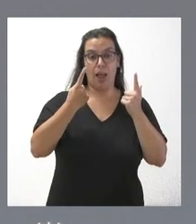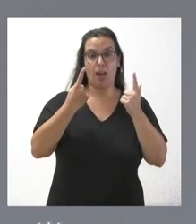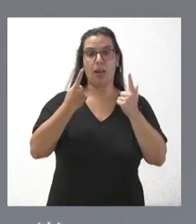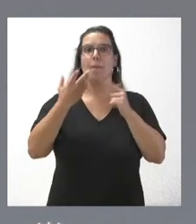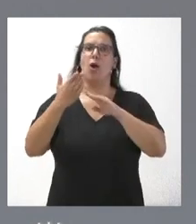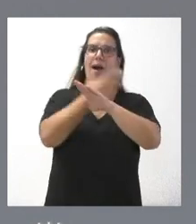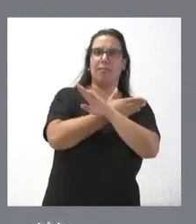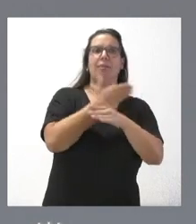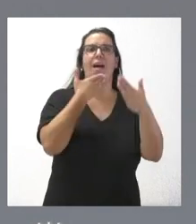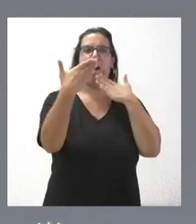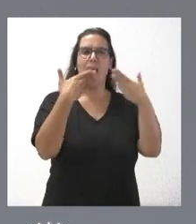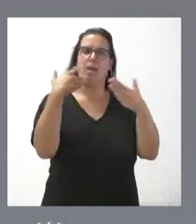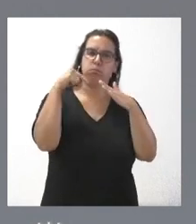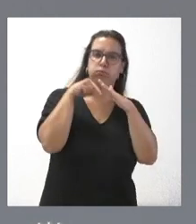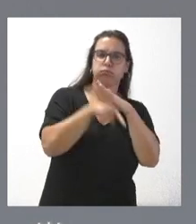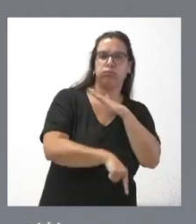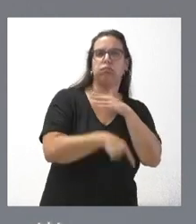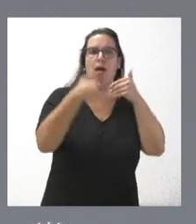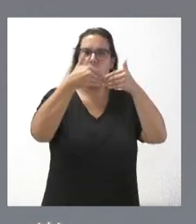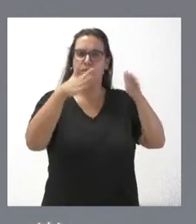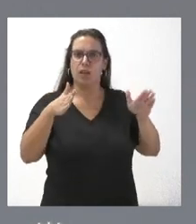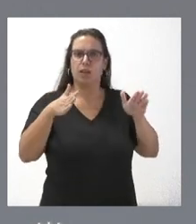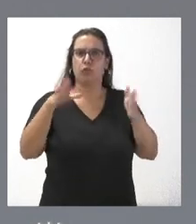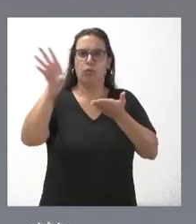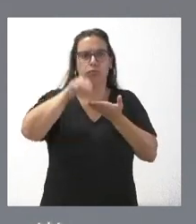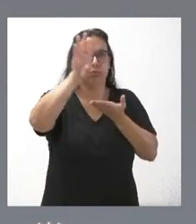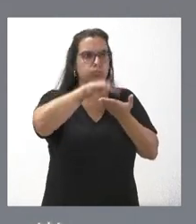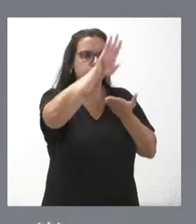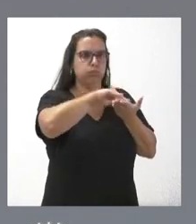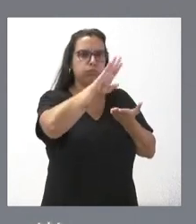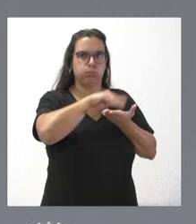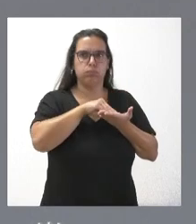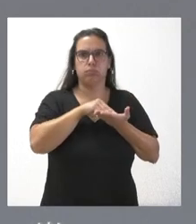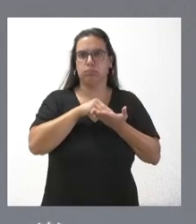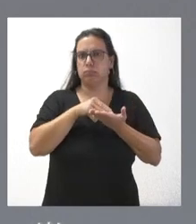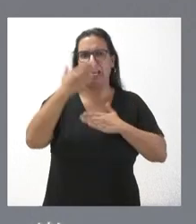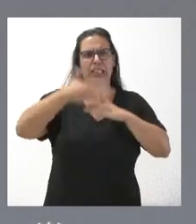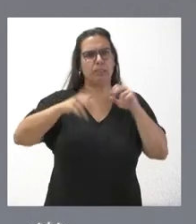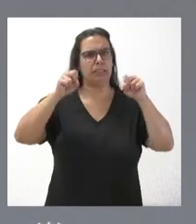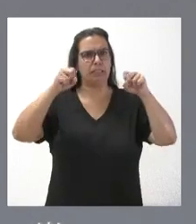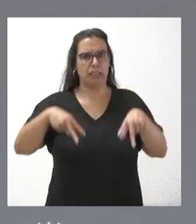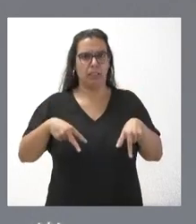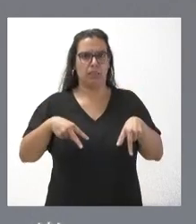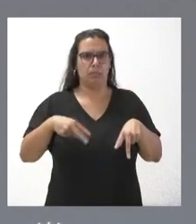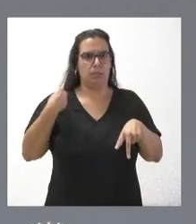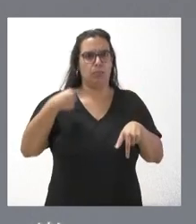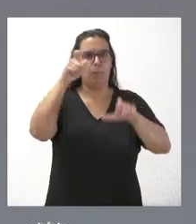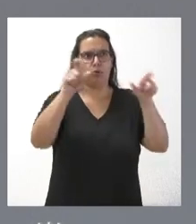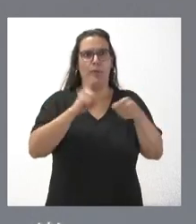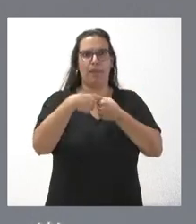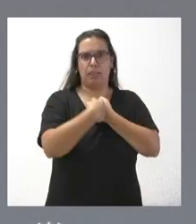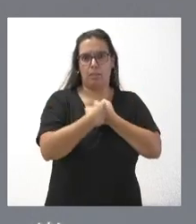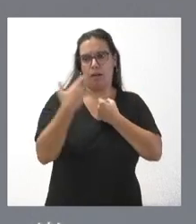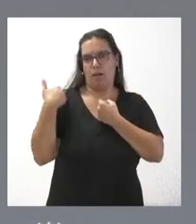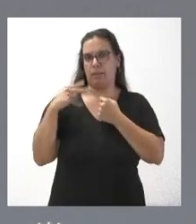amplio, y un diálogo abierto y un diálogo sin limitaciones con los agentes implicados. Lo dije al